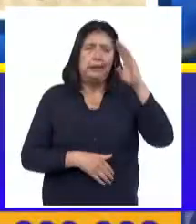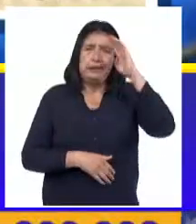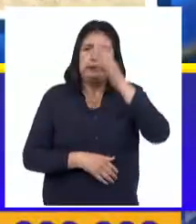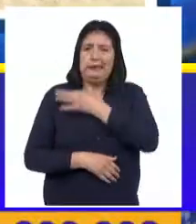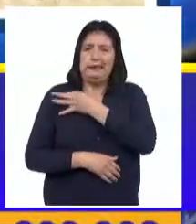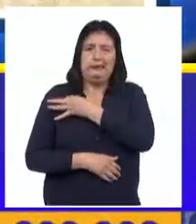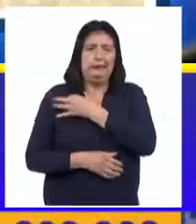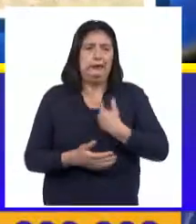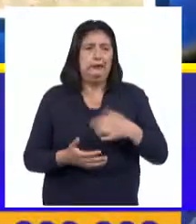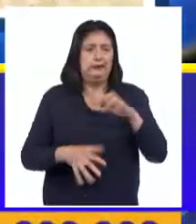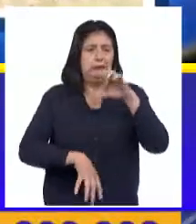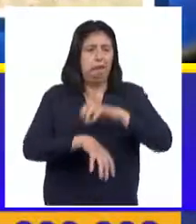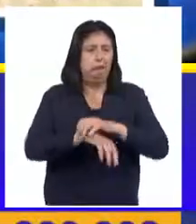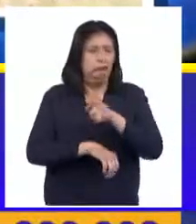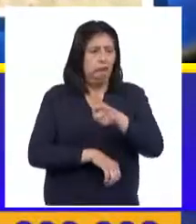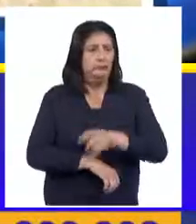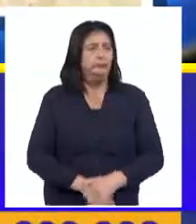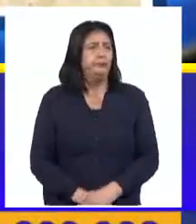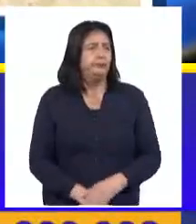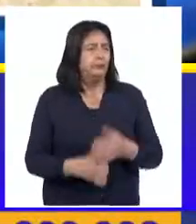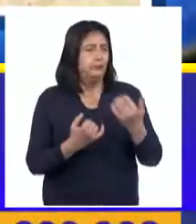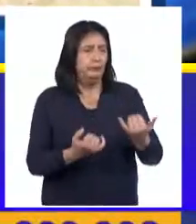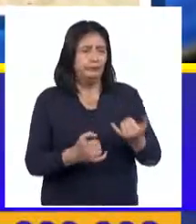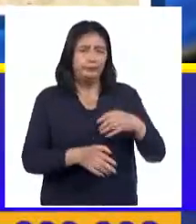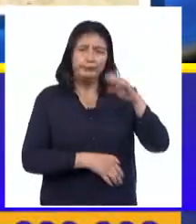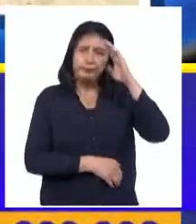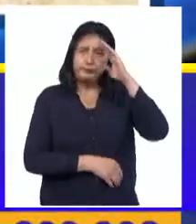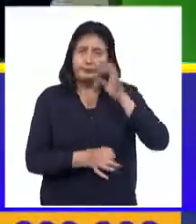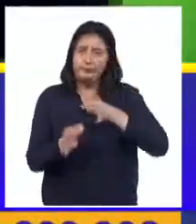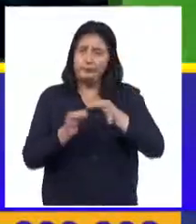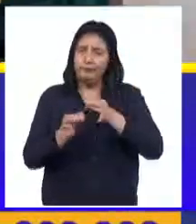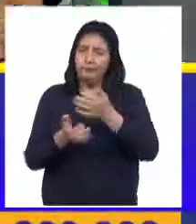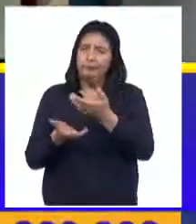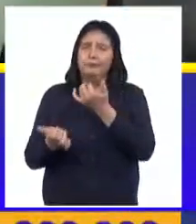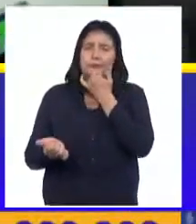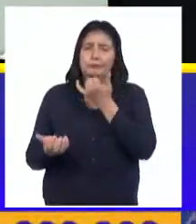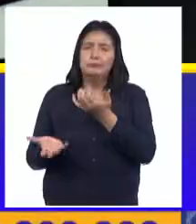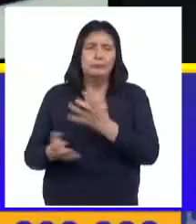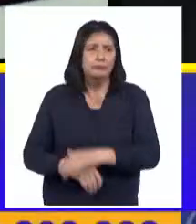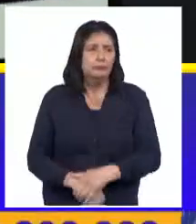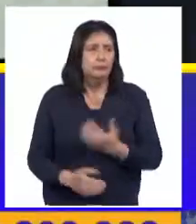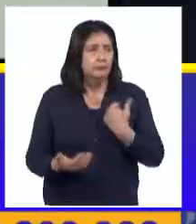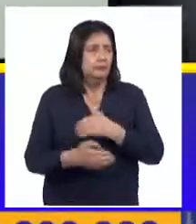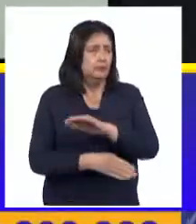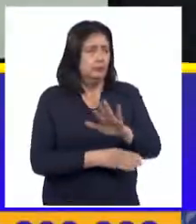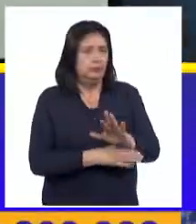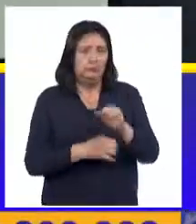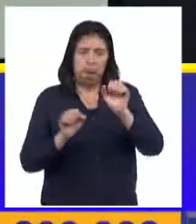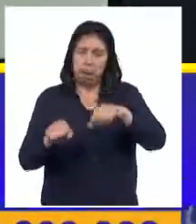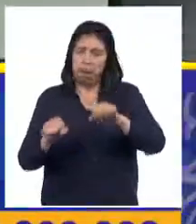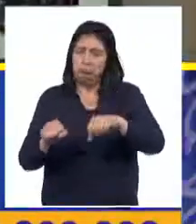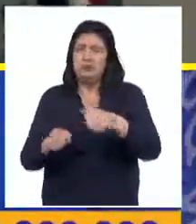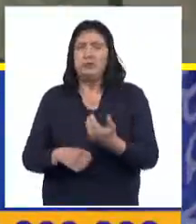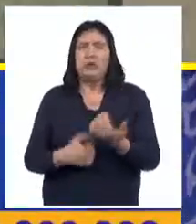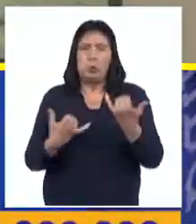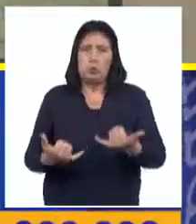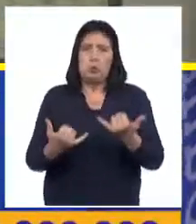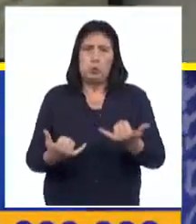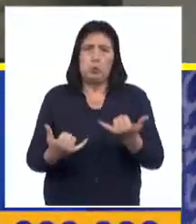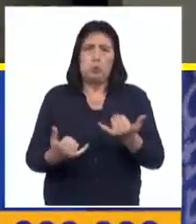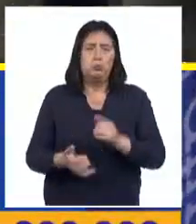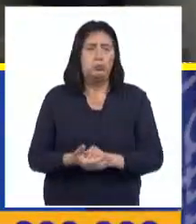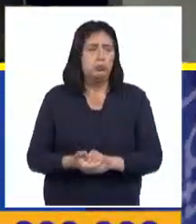respecto a esta intervención. La Policía Nacional va a especificar la parte operativa. Sí, buenas tardes. Efectivamente, el día de